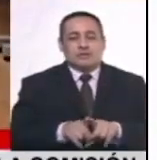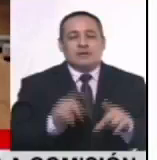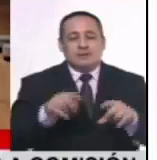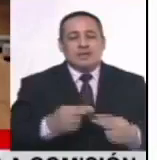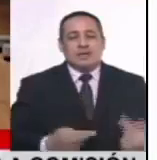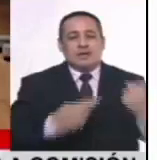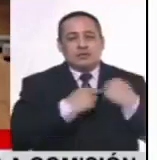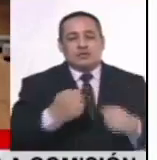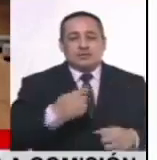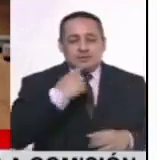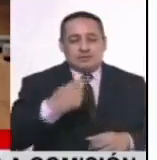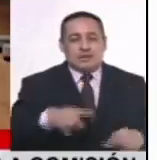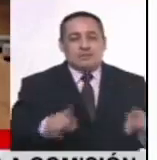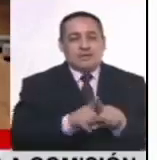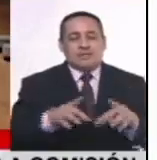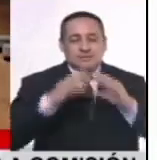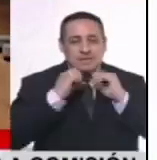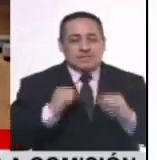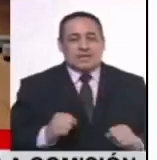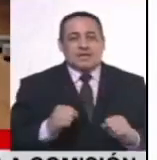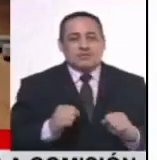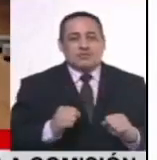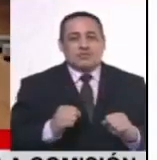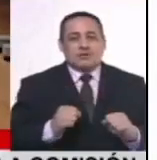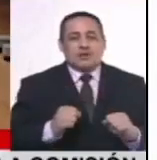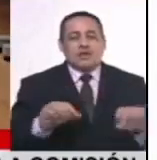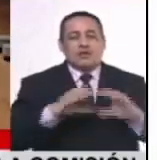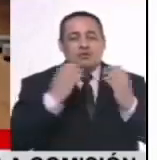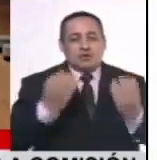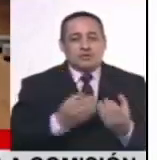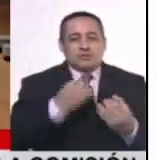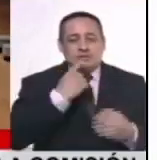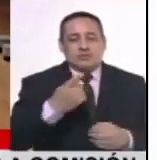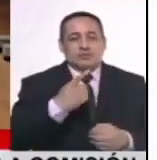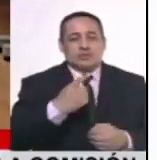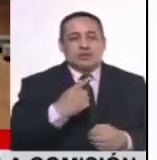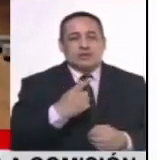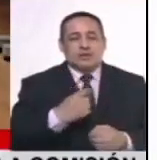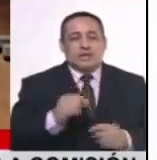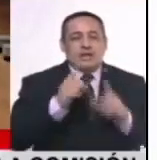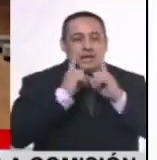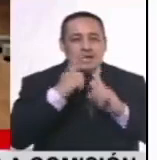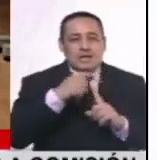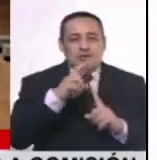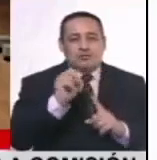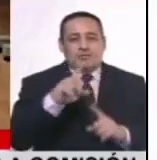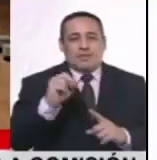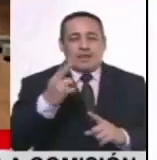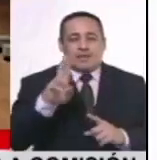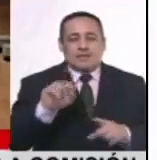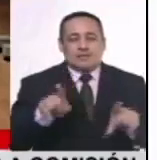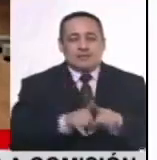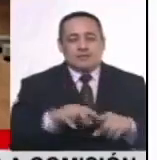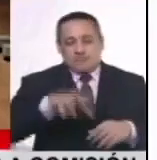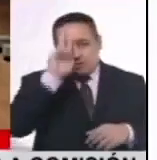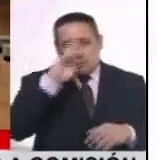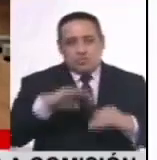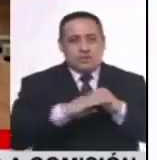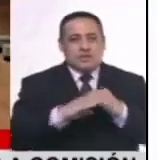el cargo de vicepresidente, y para el cargo de secretario, el congresista Héctor Valer Pinto, de Perú